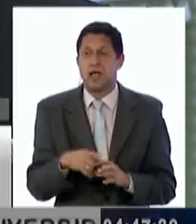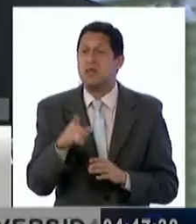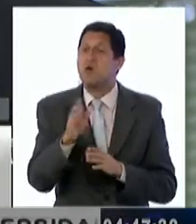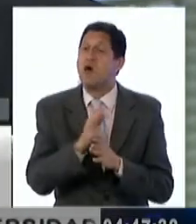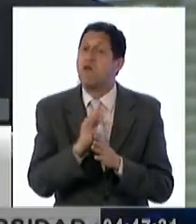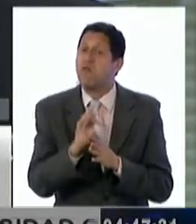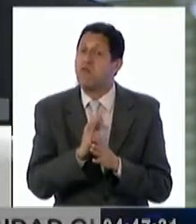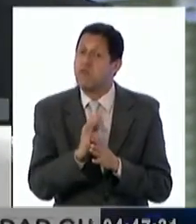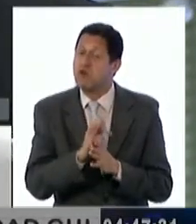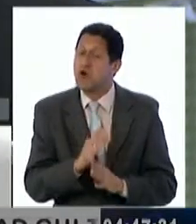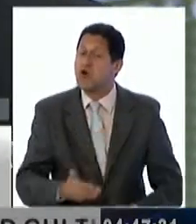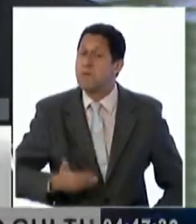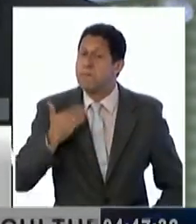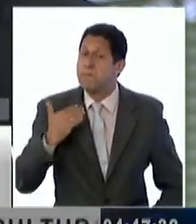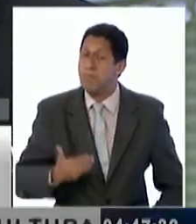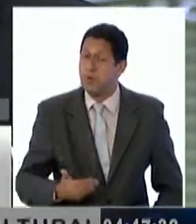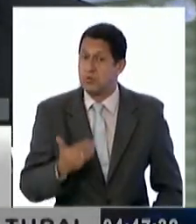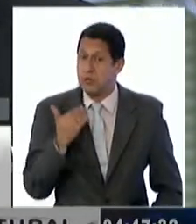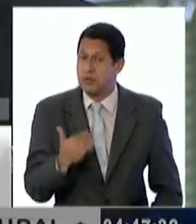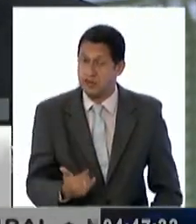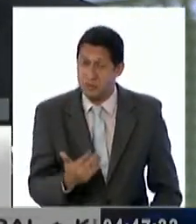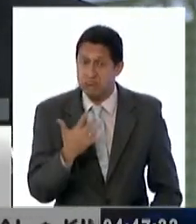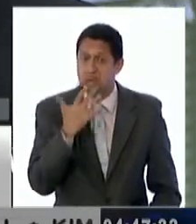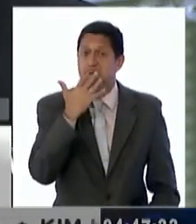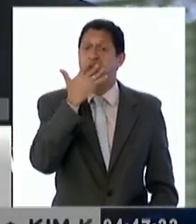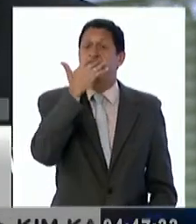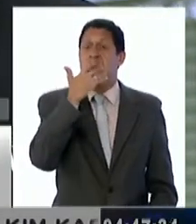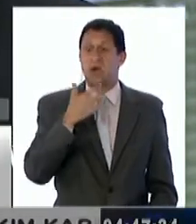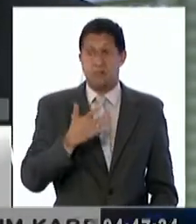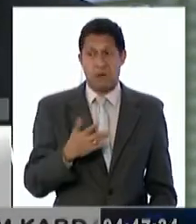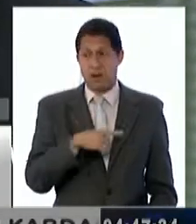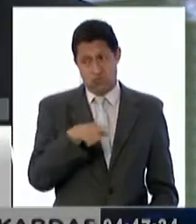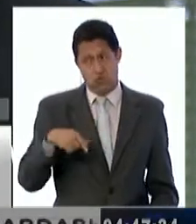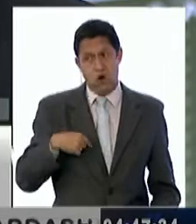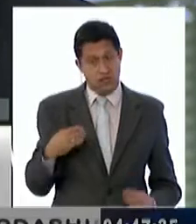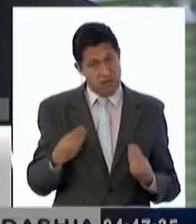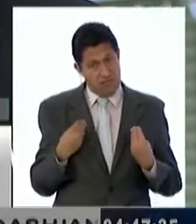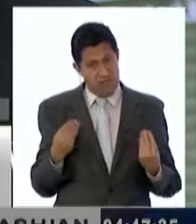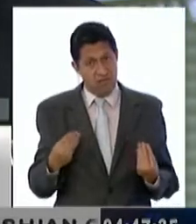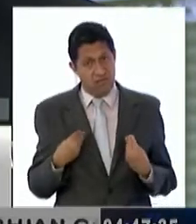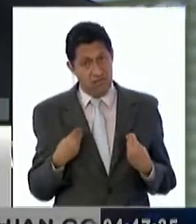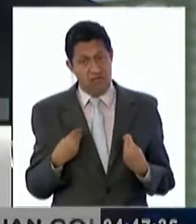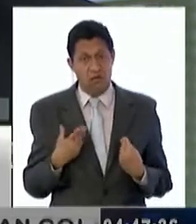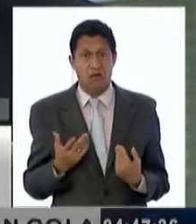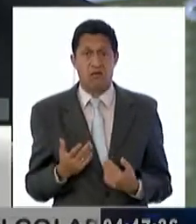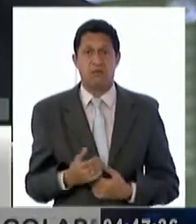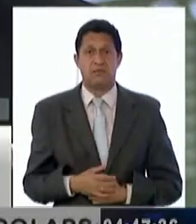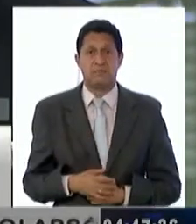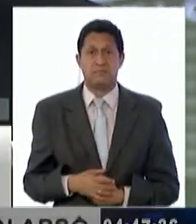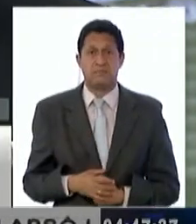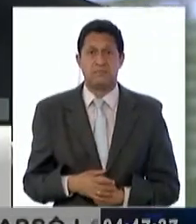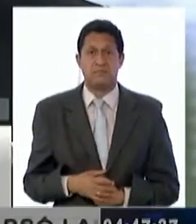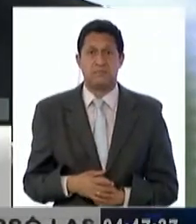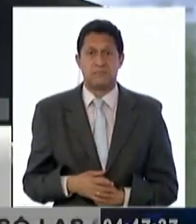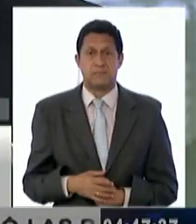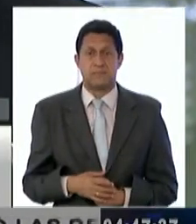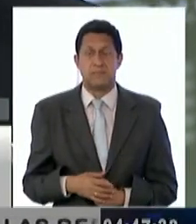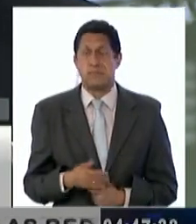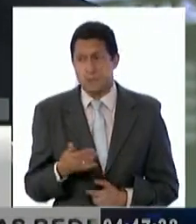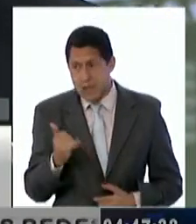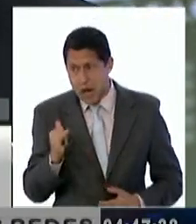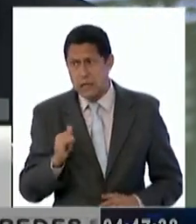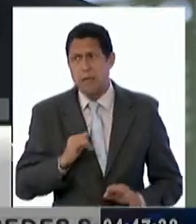función funcional ok que es indispensable para la vida y pues realmente hay que